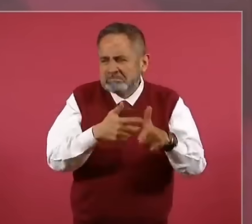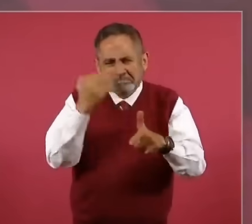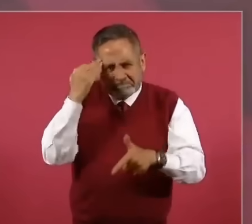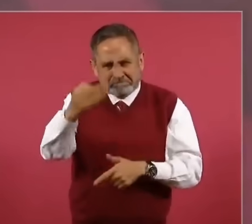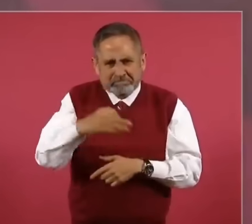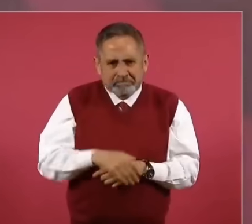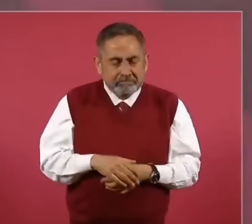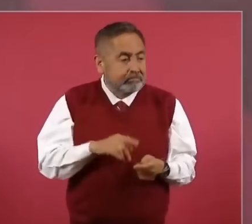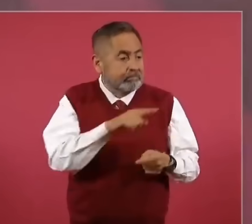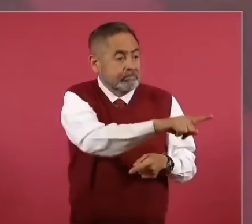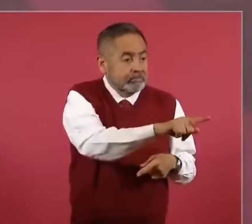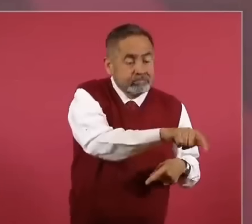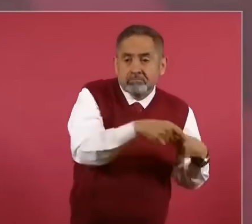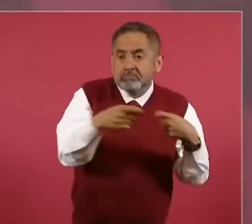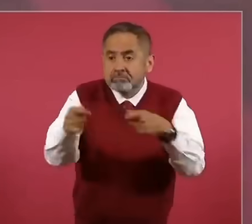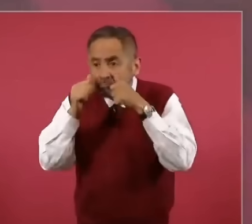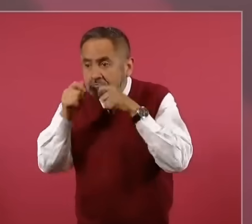atienden a la población.